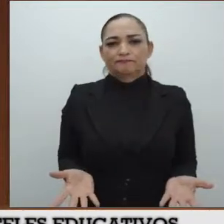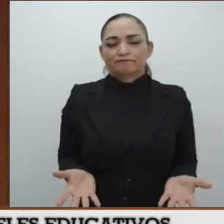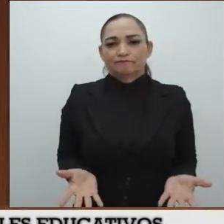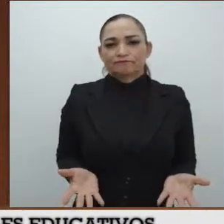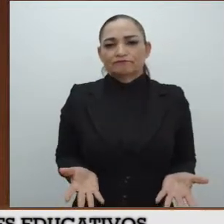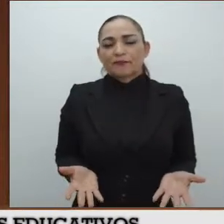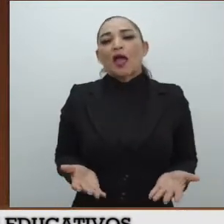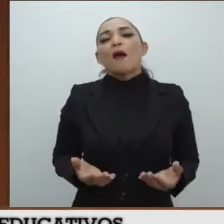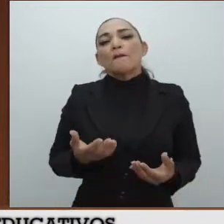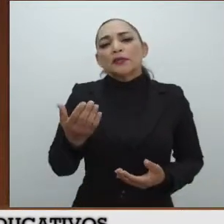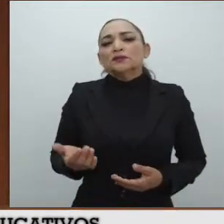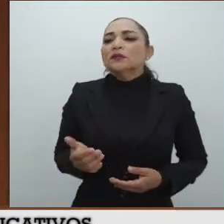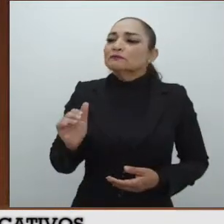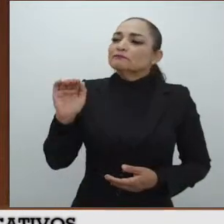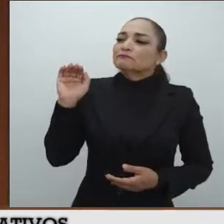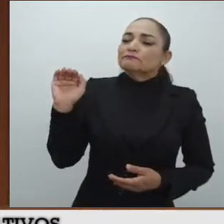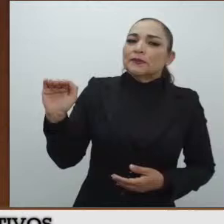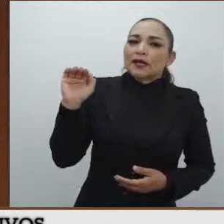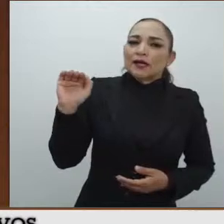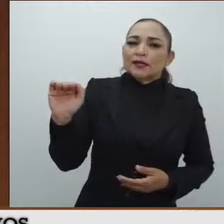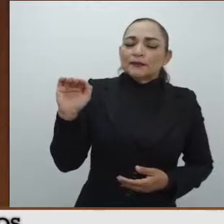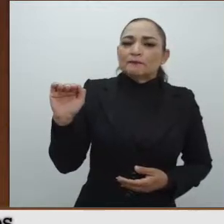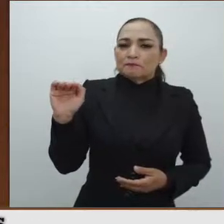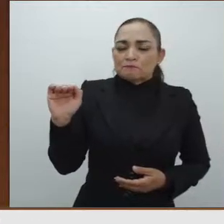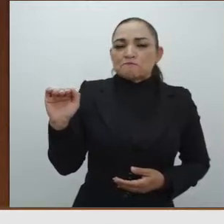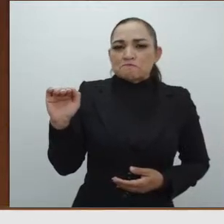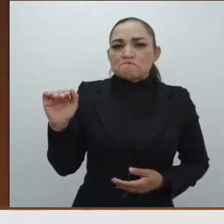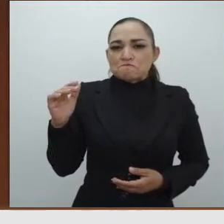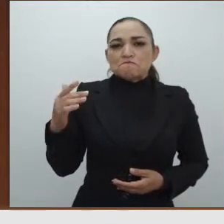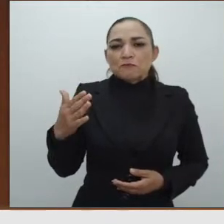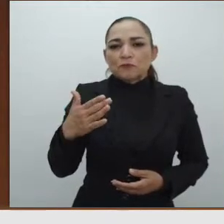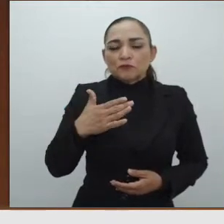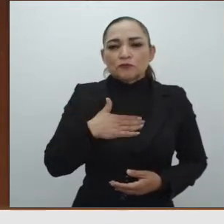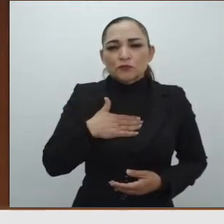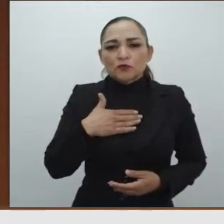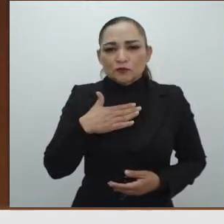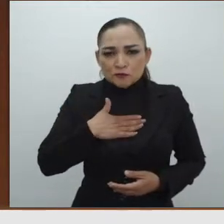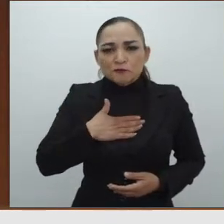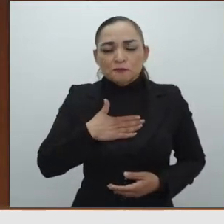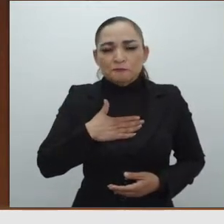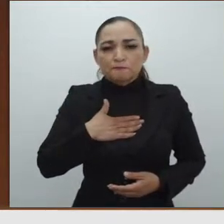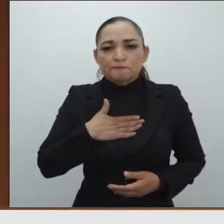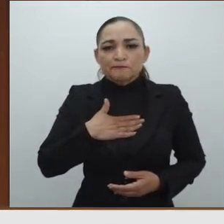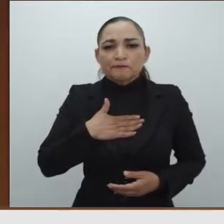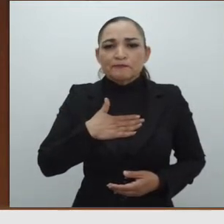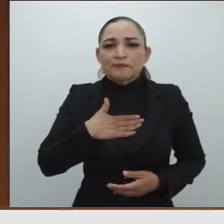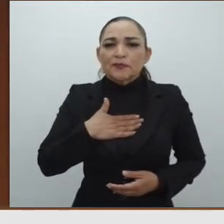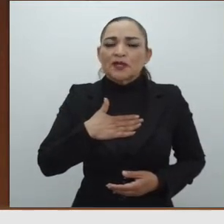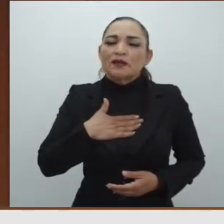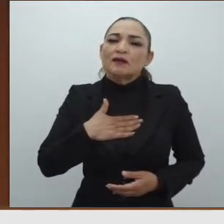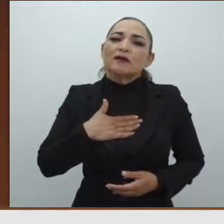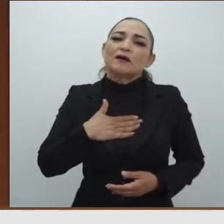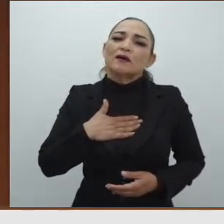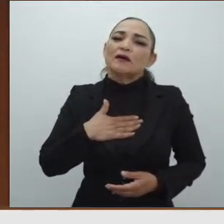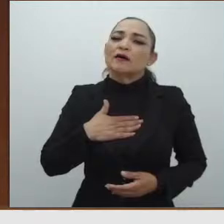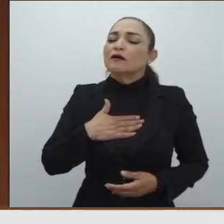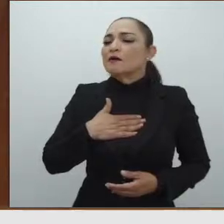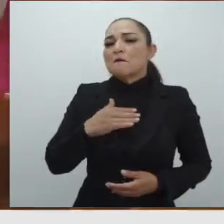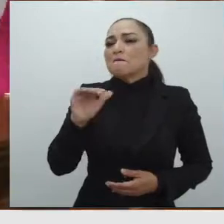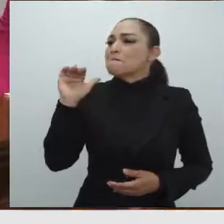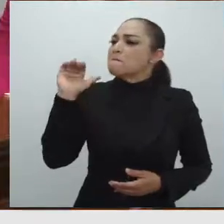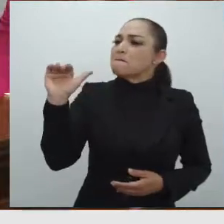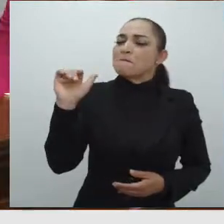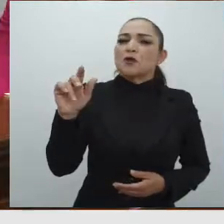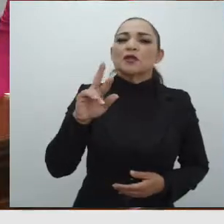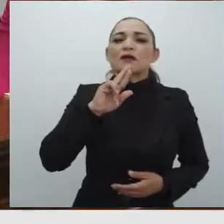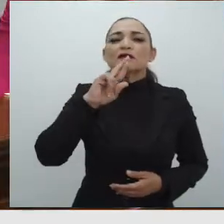Pedimos, desde luego, pido lo que es una respuesta que yo sé que va a ser